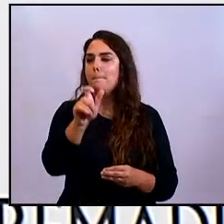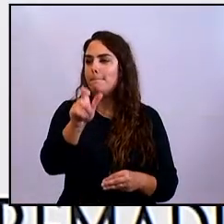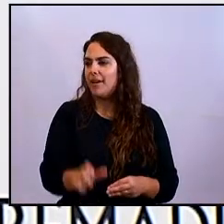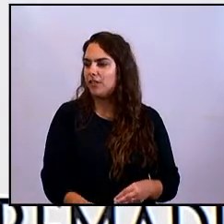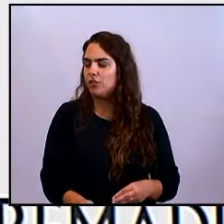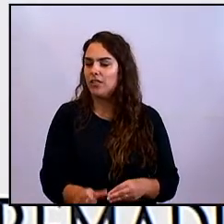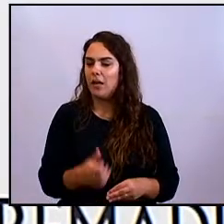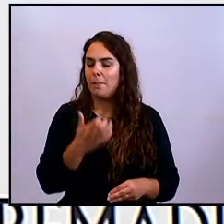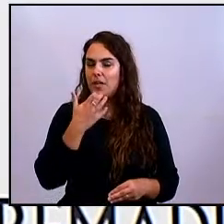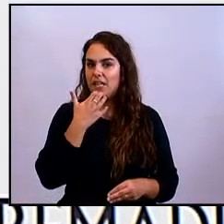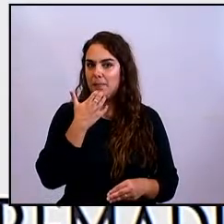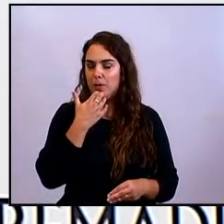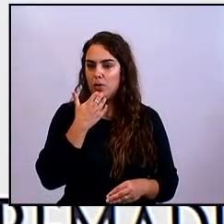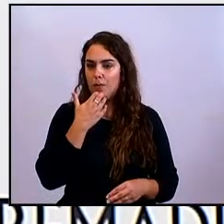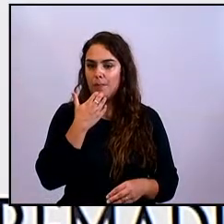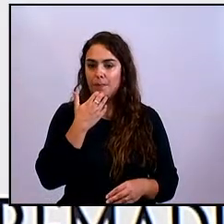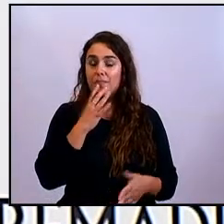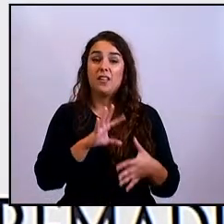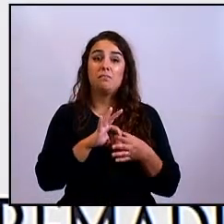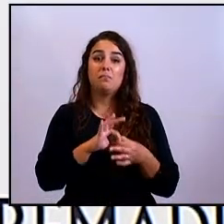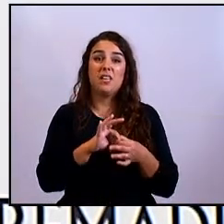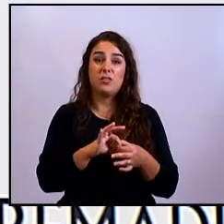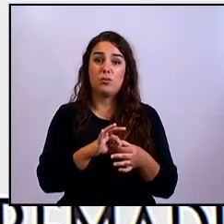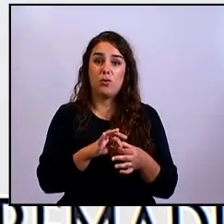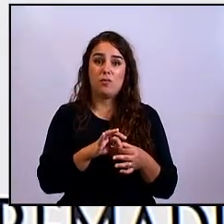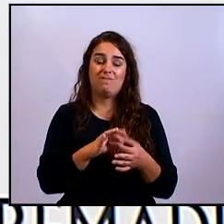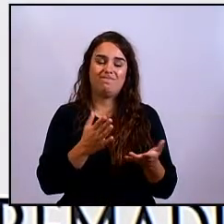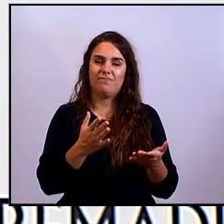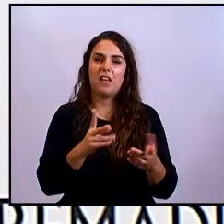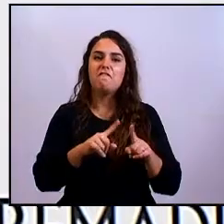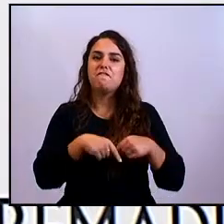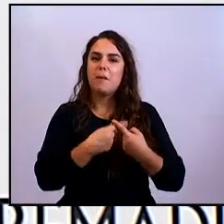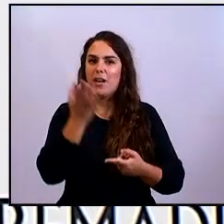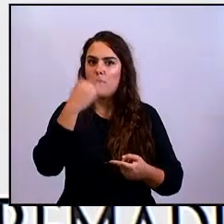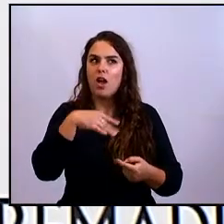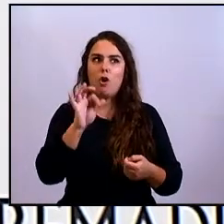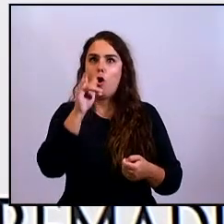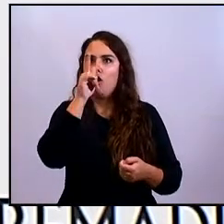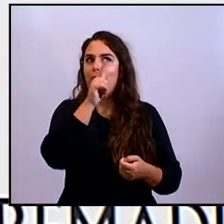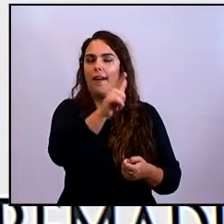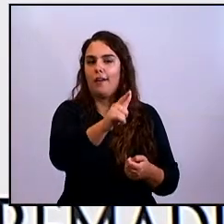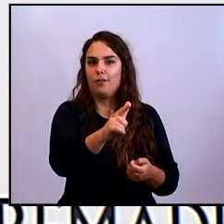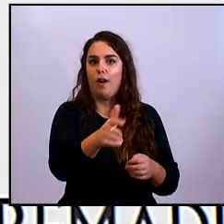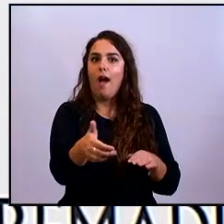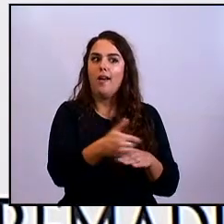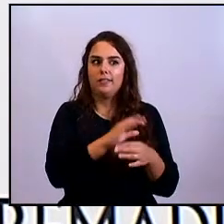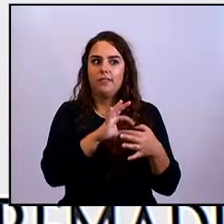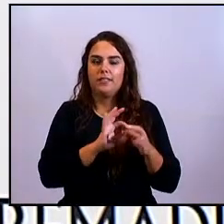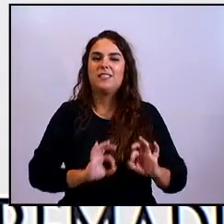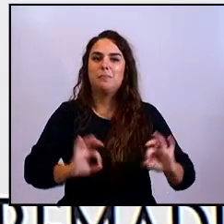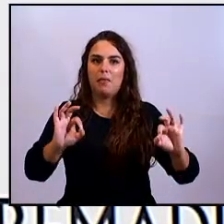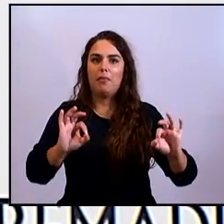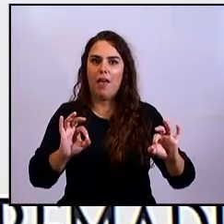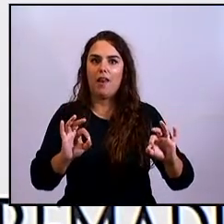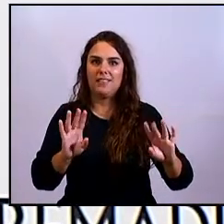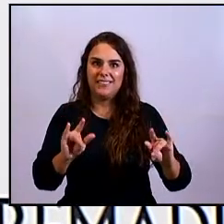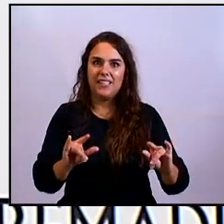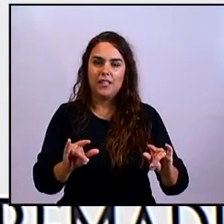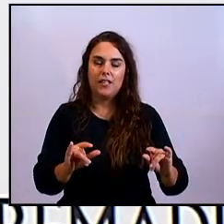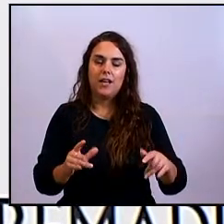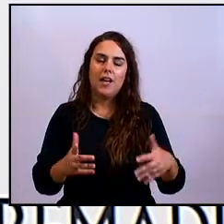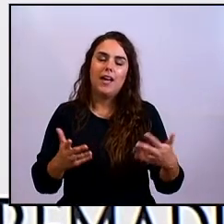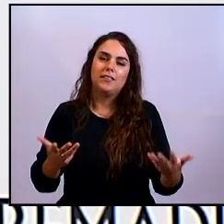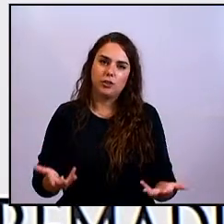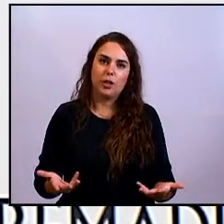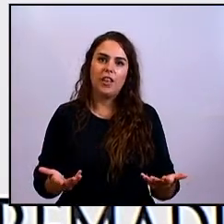de no tener un vínculo de parentesco o de que éste sea lejano, tenían un vínculo especial con el causante se van